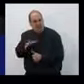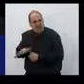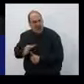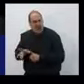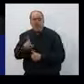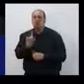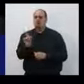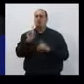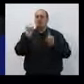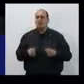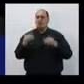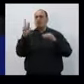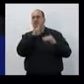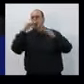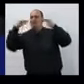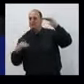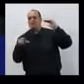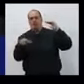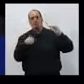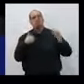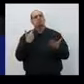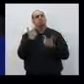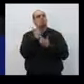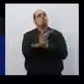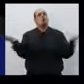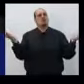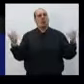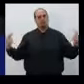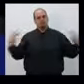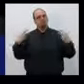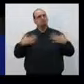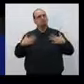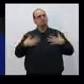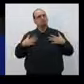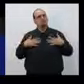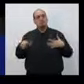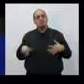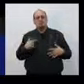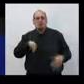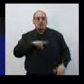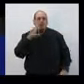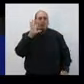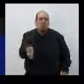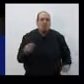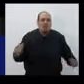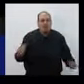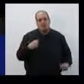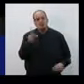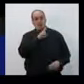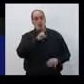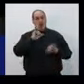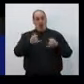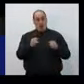desigualdad que padecen y hay que ver hay que ver hay que darse cuenta que las mujeres jóvenes hoy en día